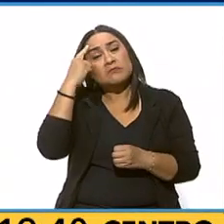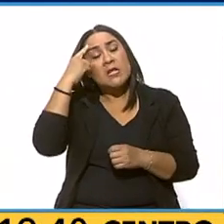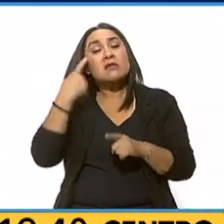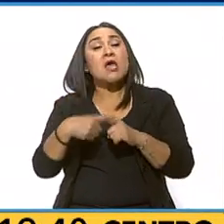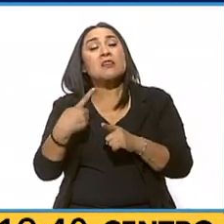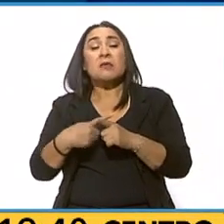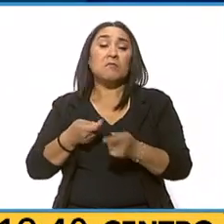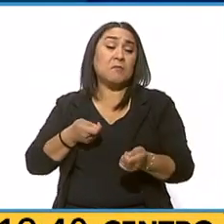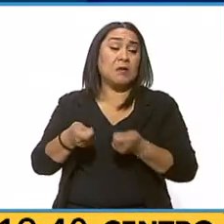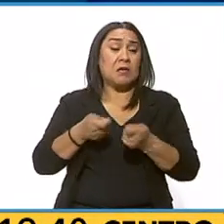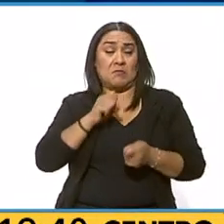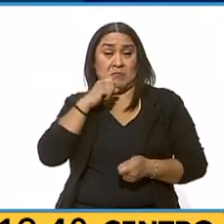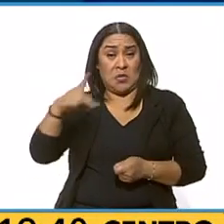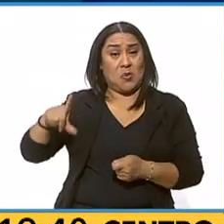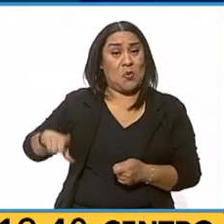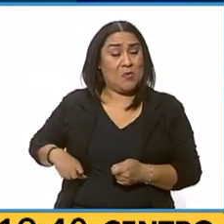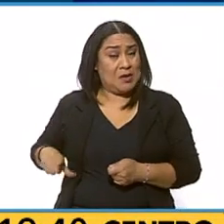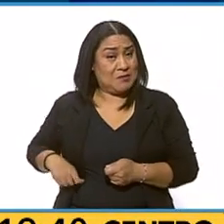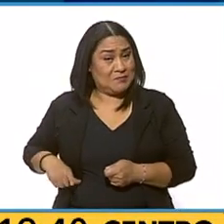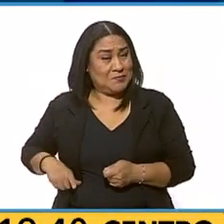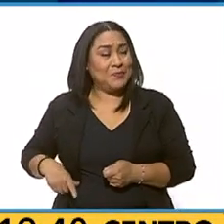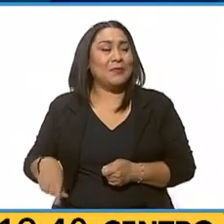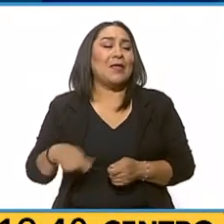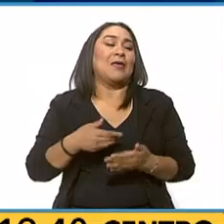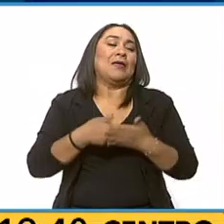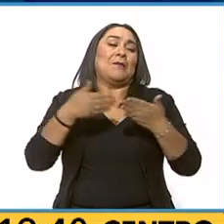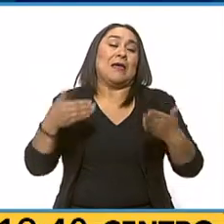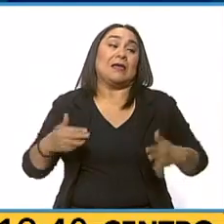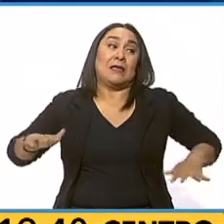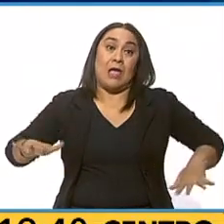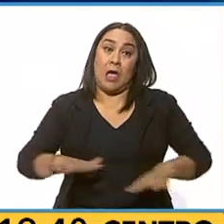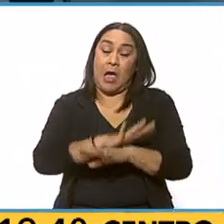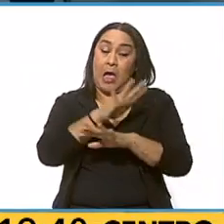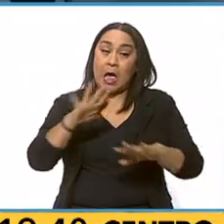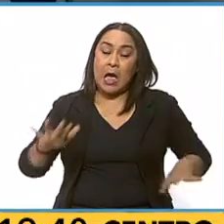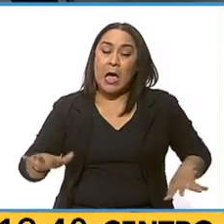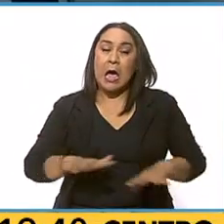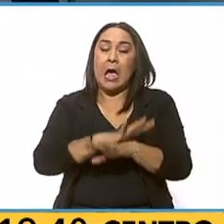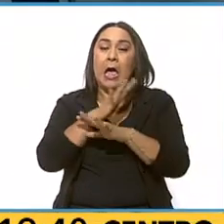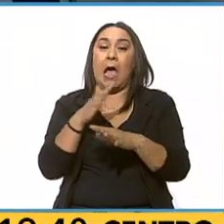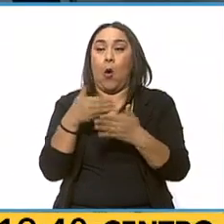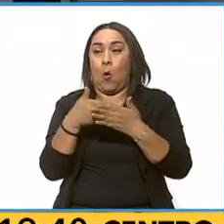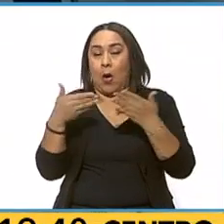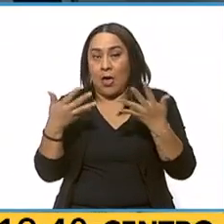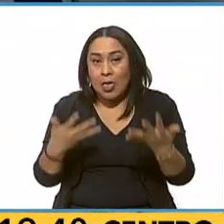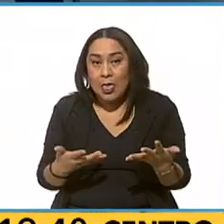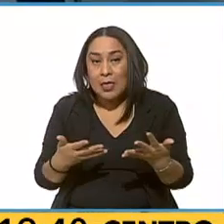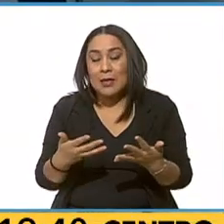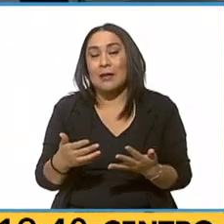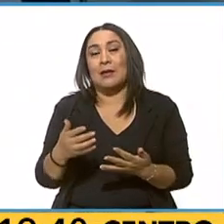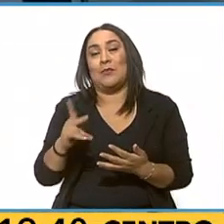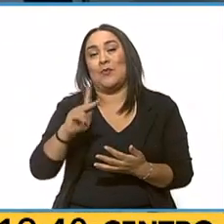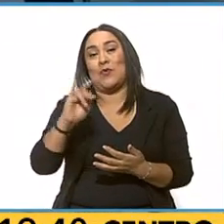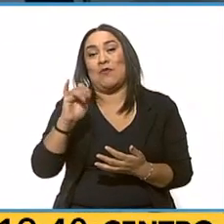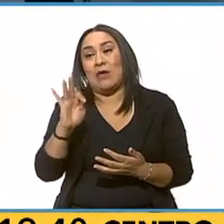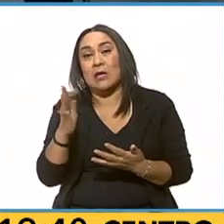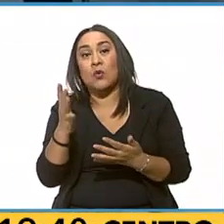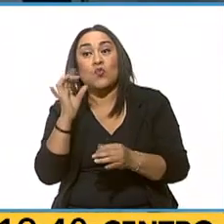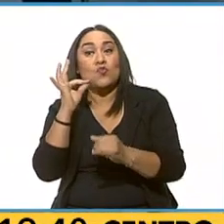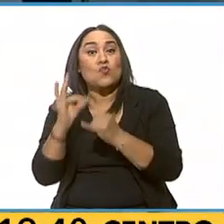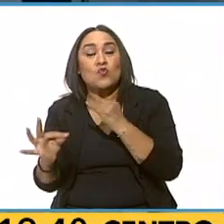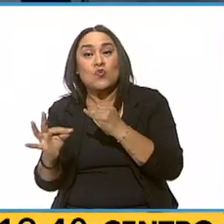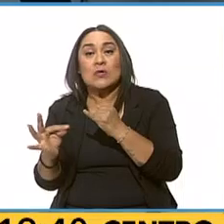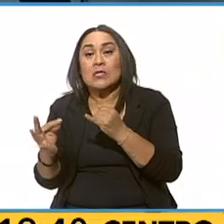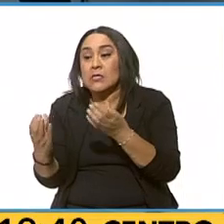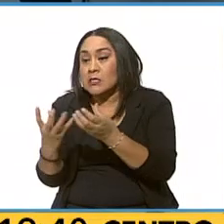la oligarquía. Y cuando viene el cambio, se vuelve el último reducto al Poder Judicial de esta oligarquía